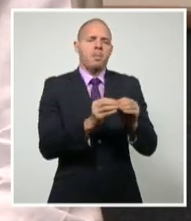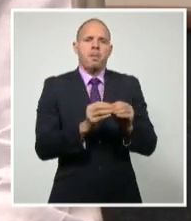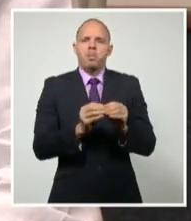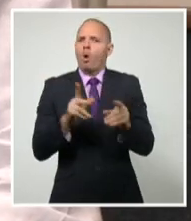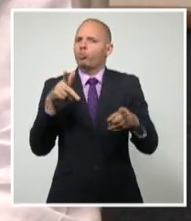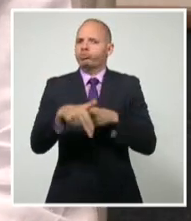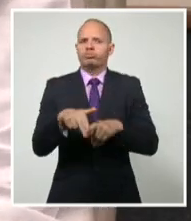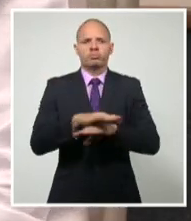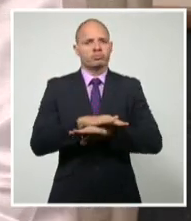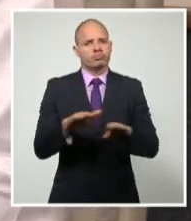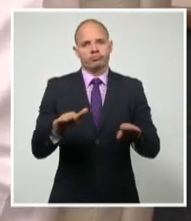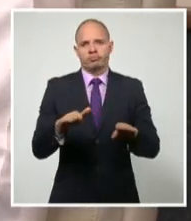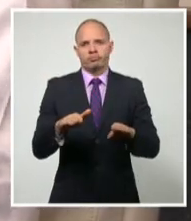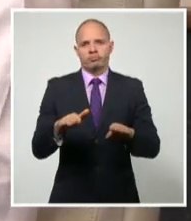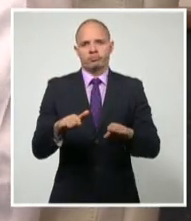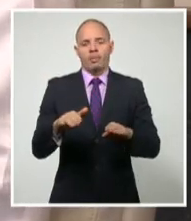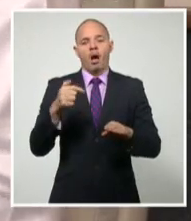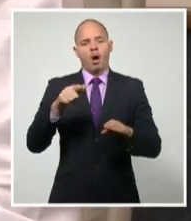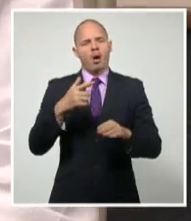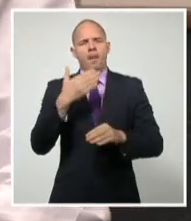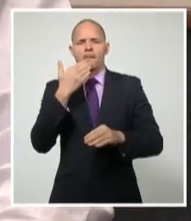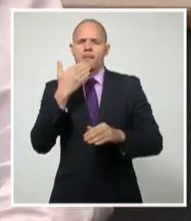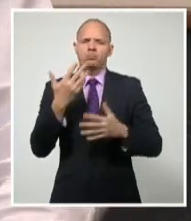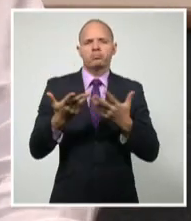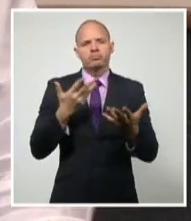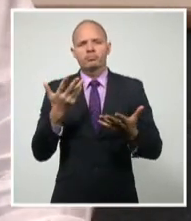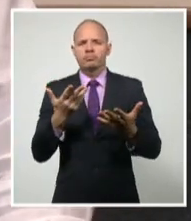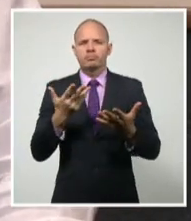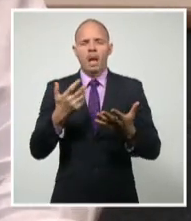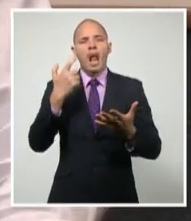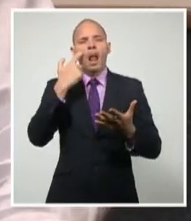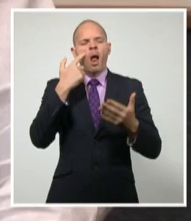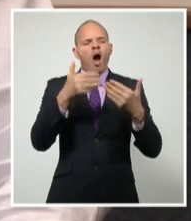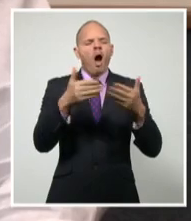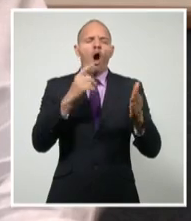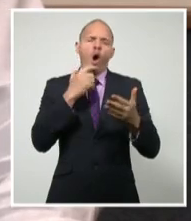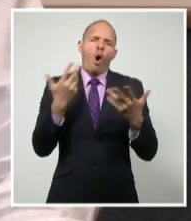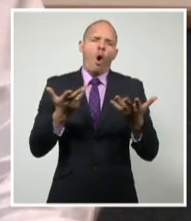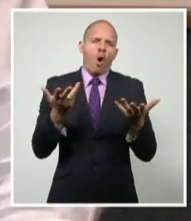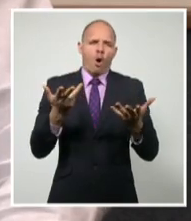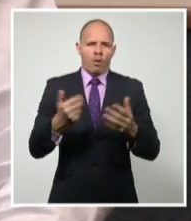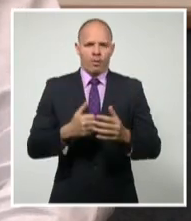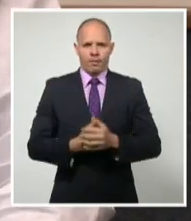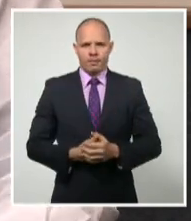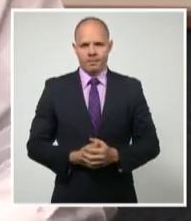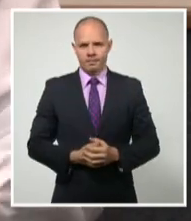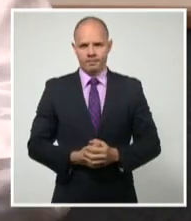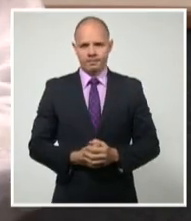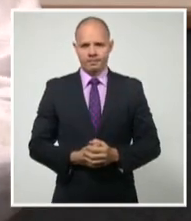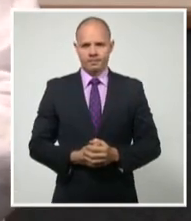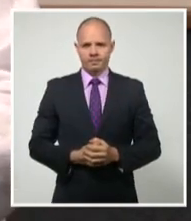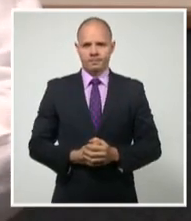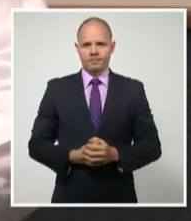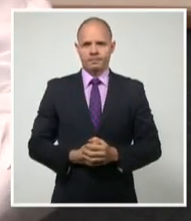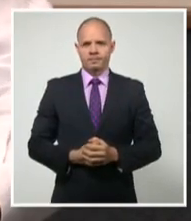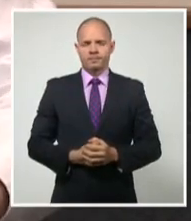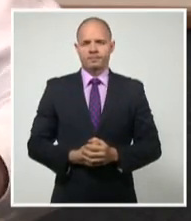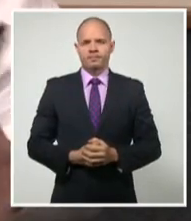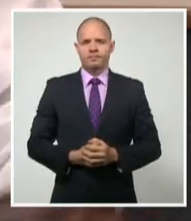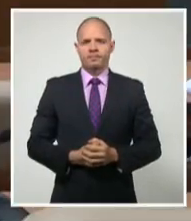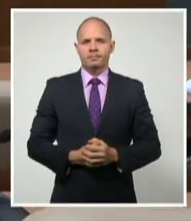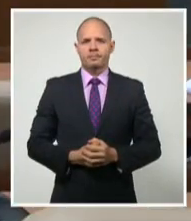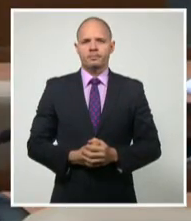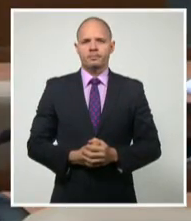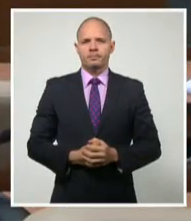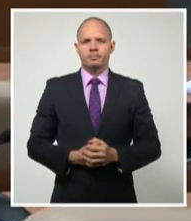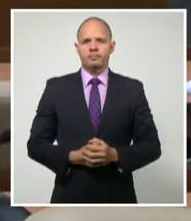una posición ya de seguridad para poder tomar nuevas decisiones con relación al comportamiento del